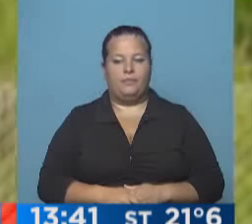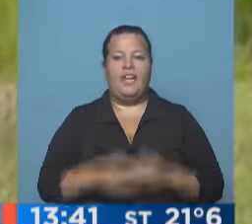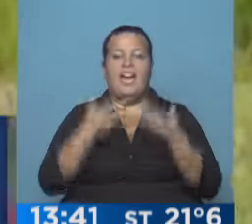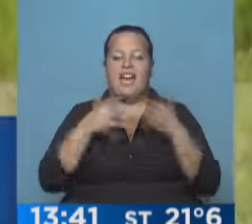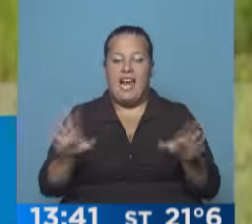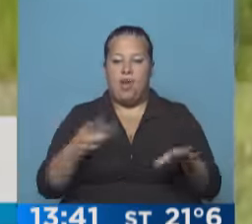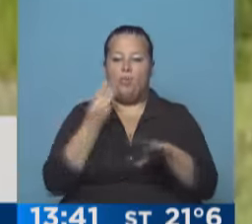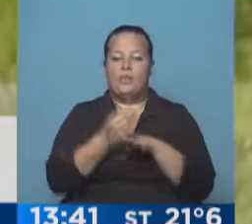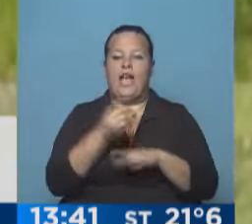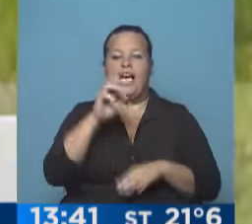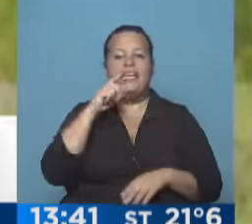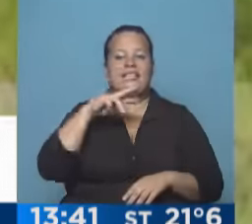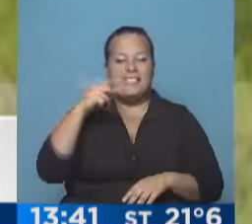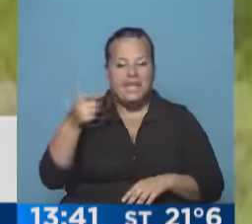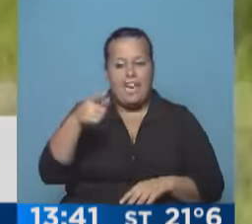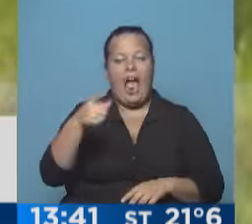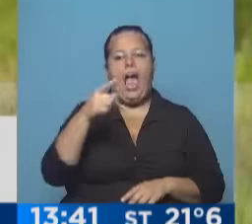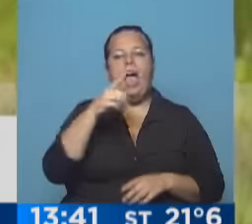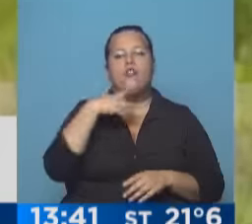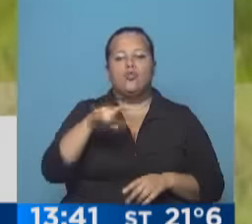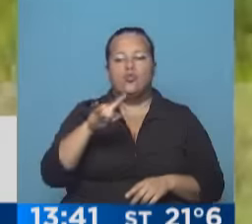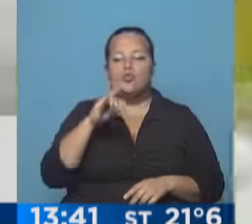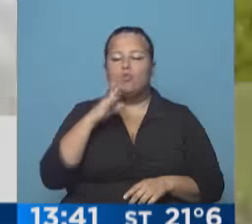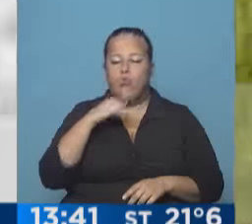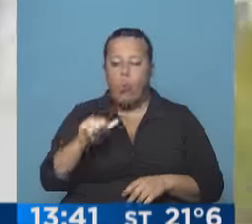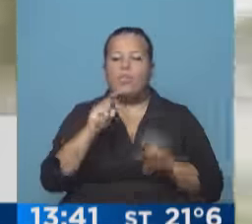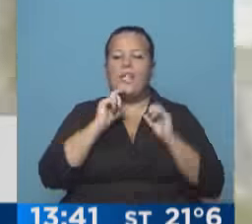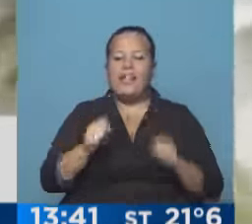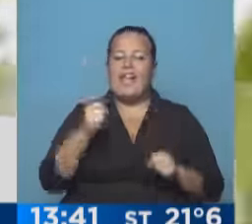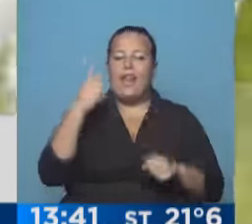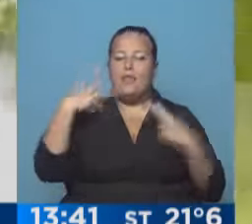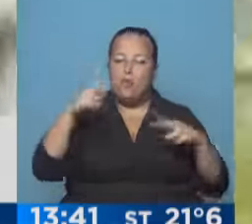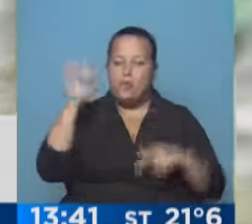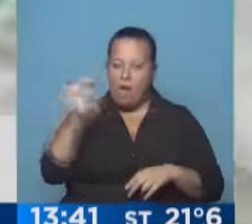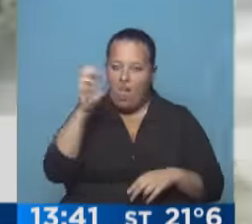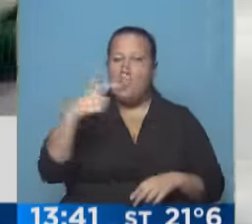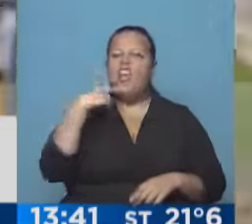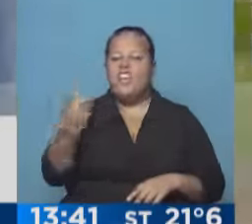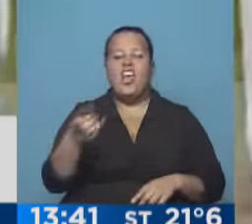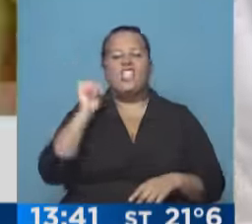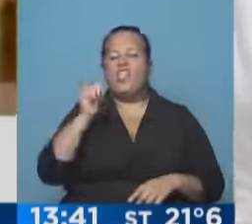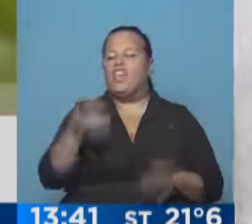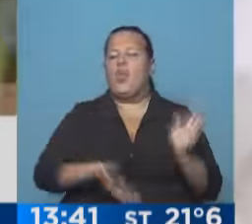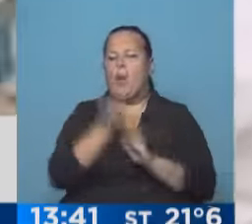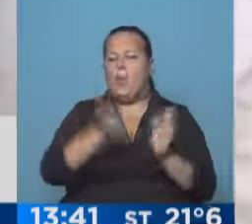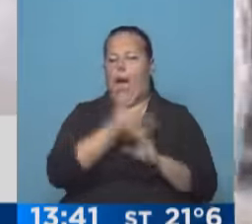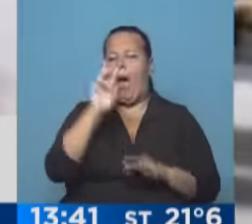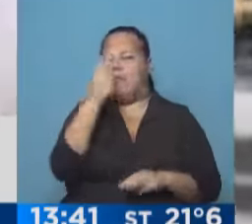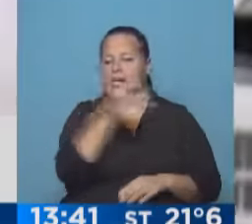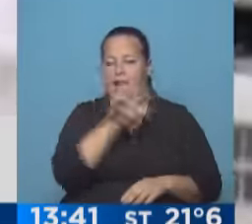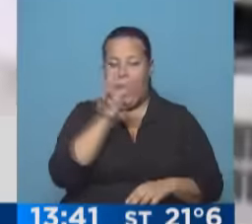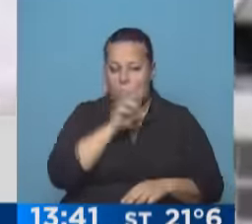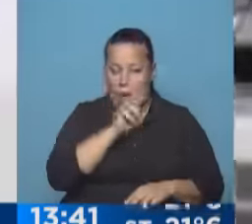Renunció a su cargo Cristina Rivadeneira, la subsecretaria de Turismo ecuatoriana, que había declarado que tarde o temprano les iba a pasar